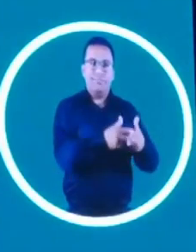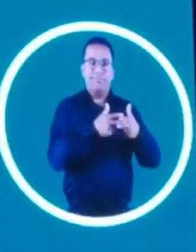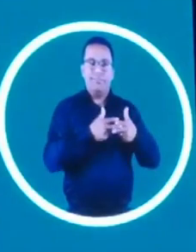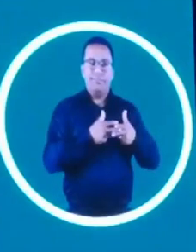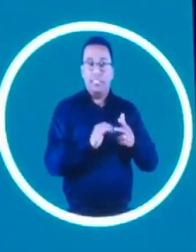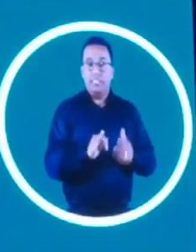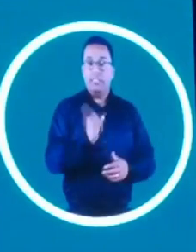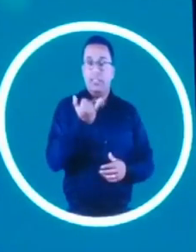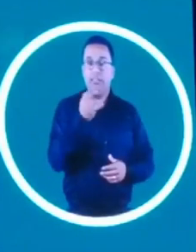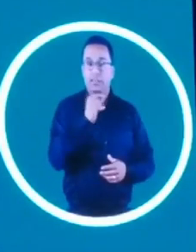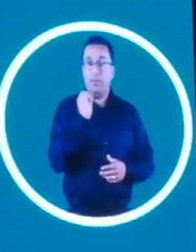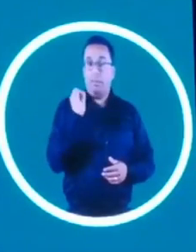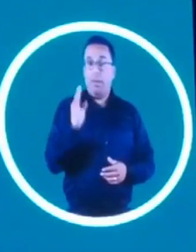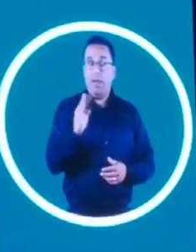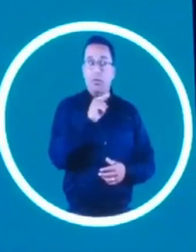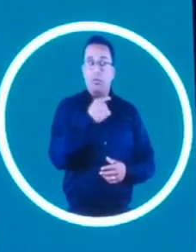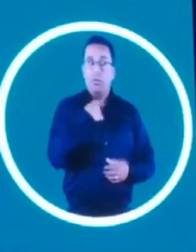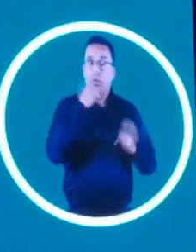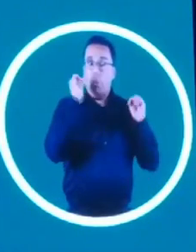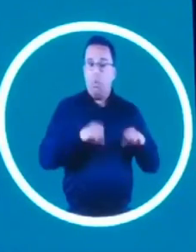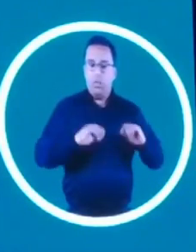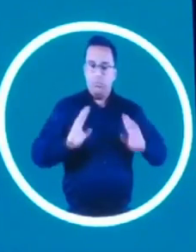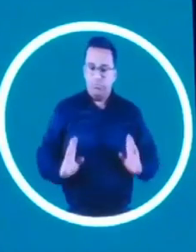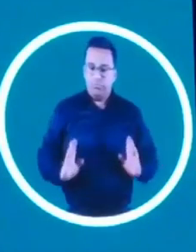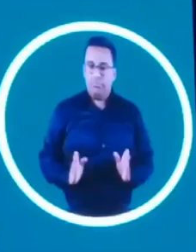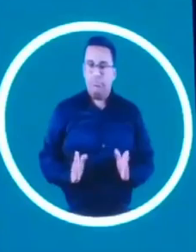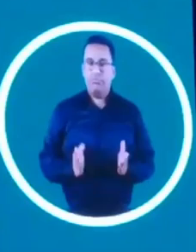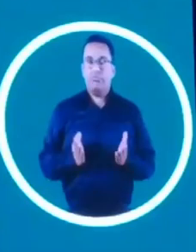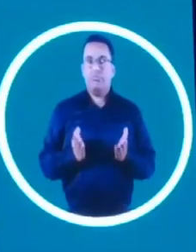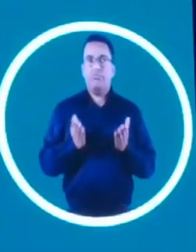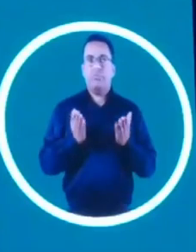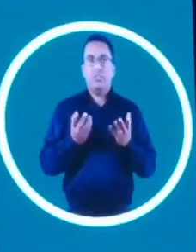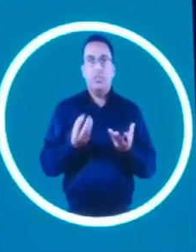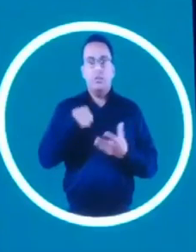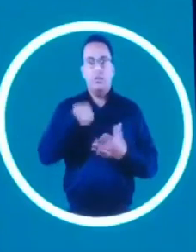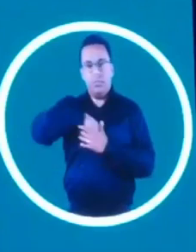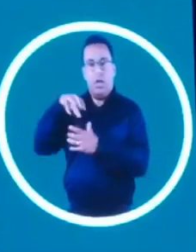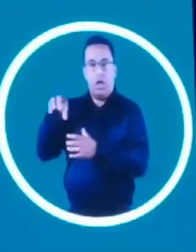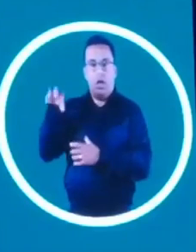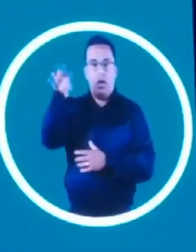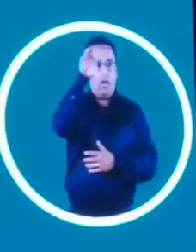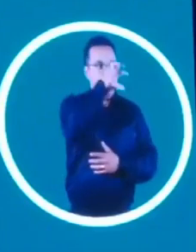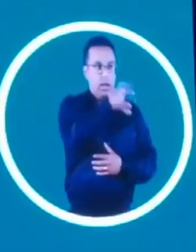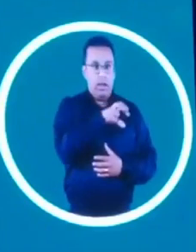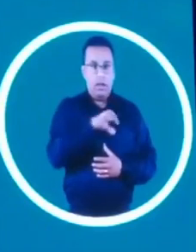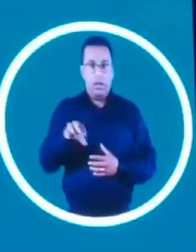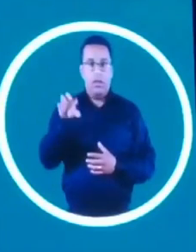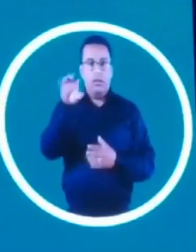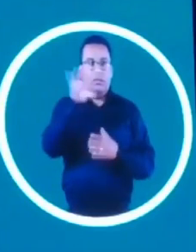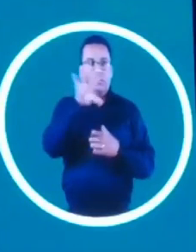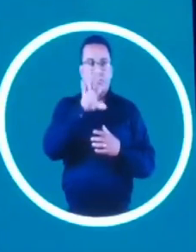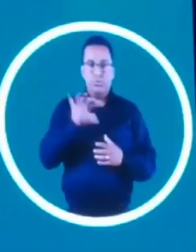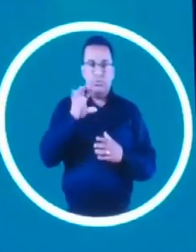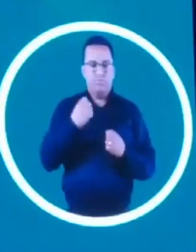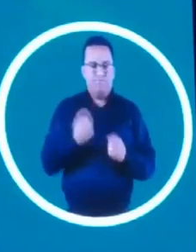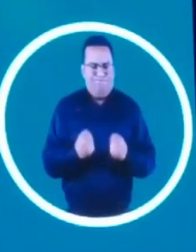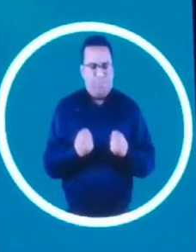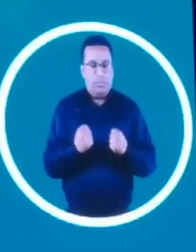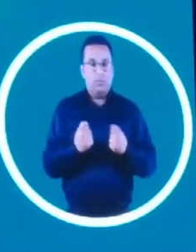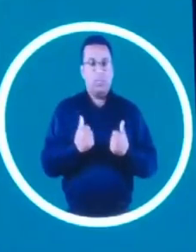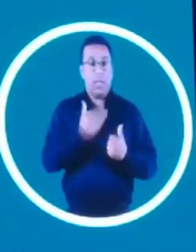blandos, a los créditos que permitan fortalecer al interior de cada nación, de cada país, el